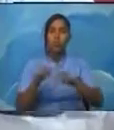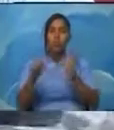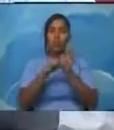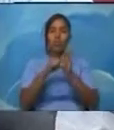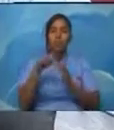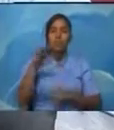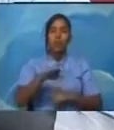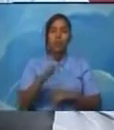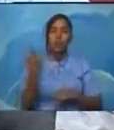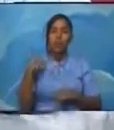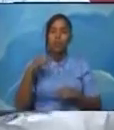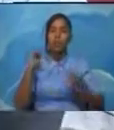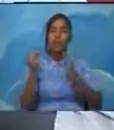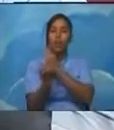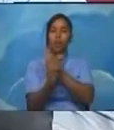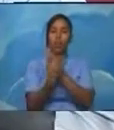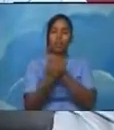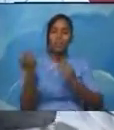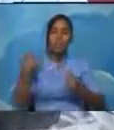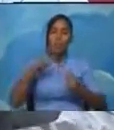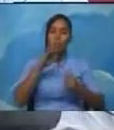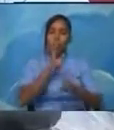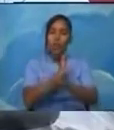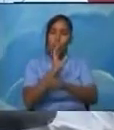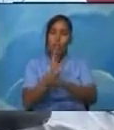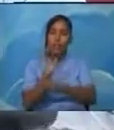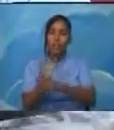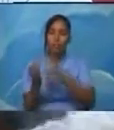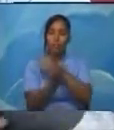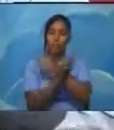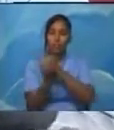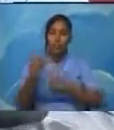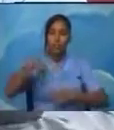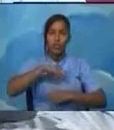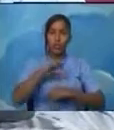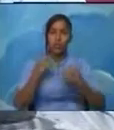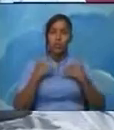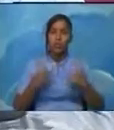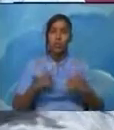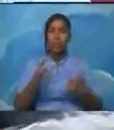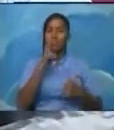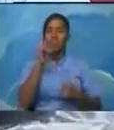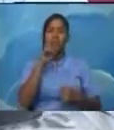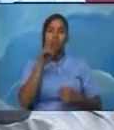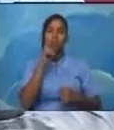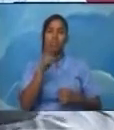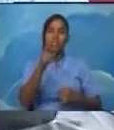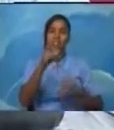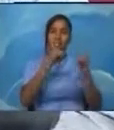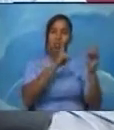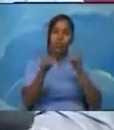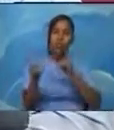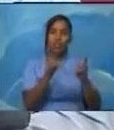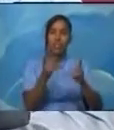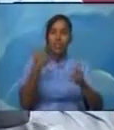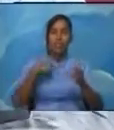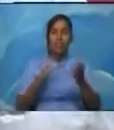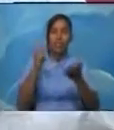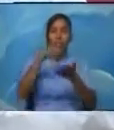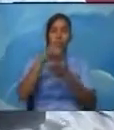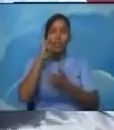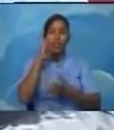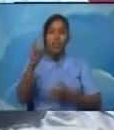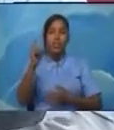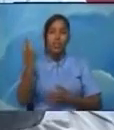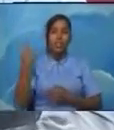estamos, tenemos que guardarnos, tenemos que cuidarnos de tantas cosas, tantas falsas doctrinas, tantas cosas que está levantando el